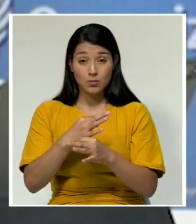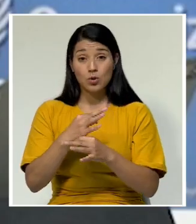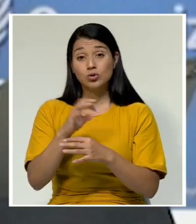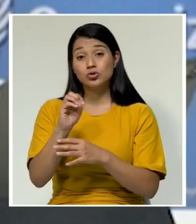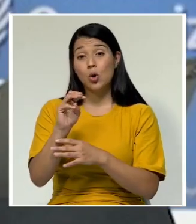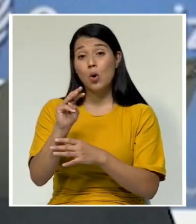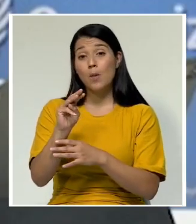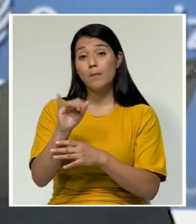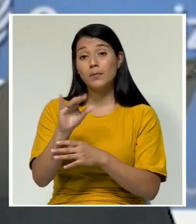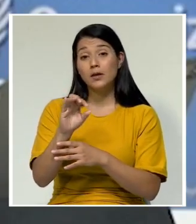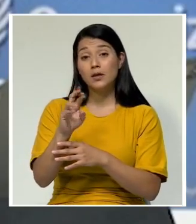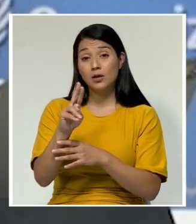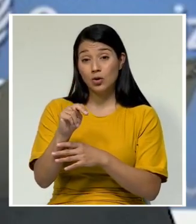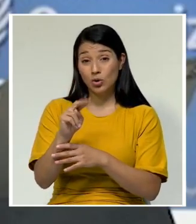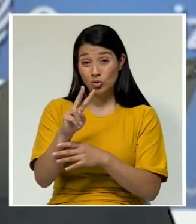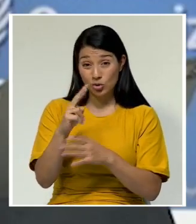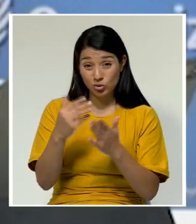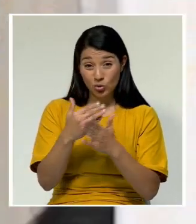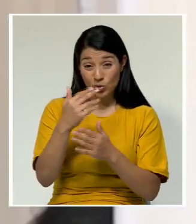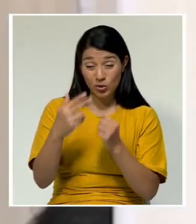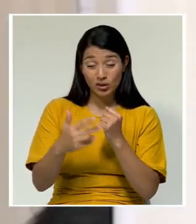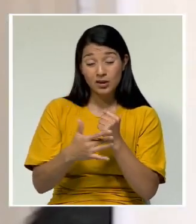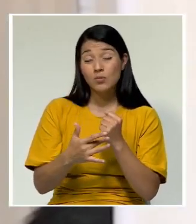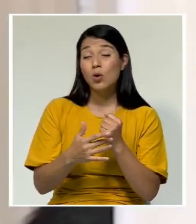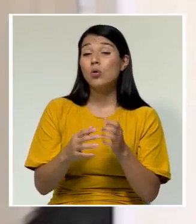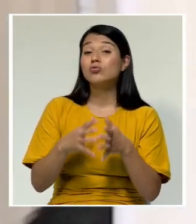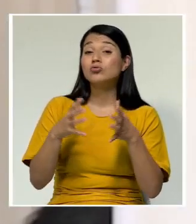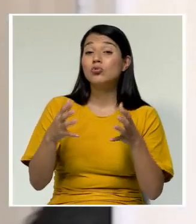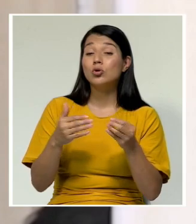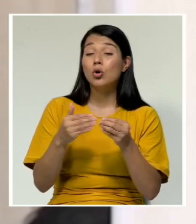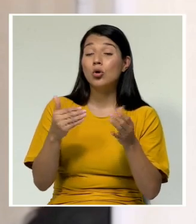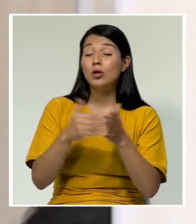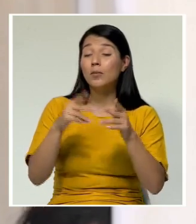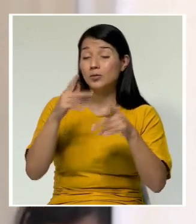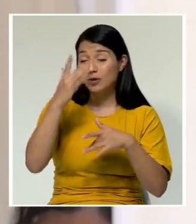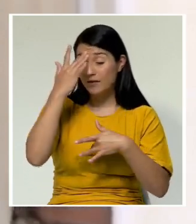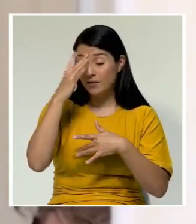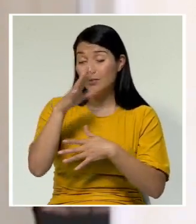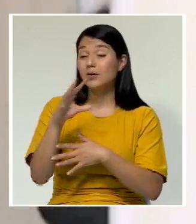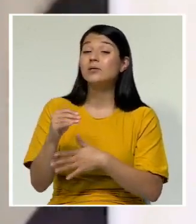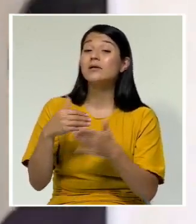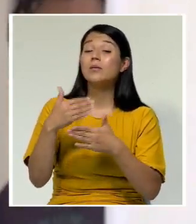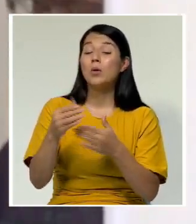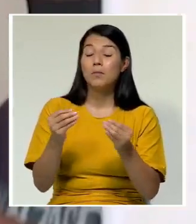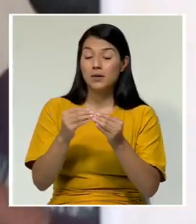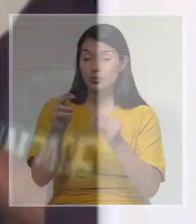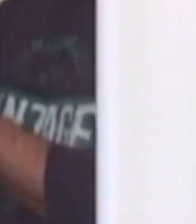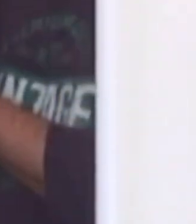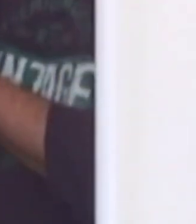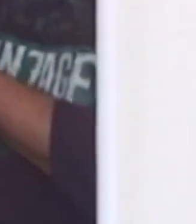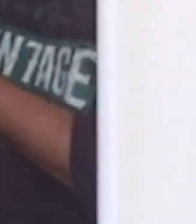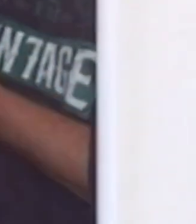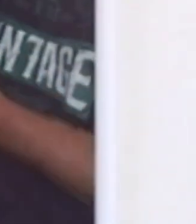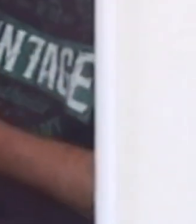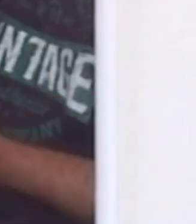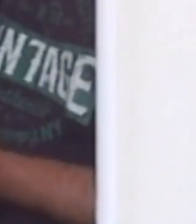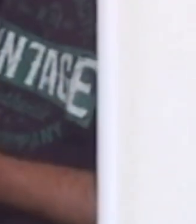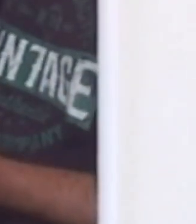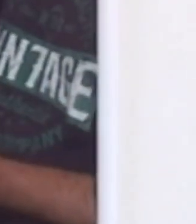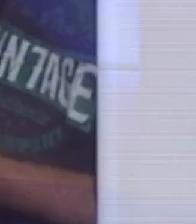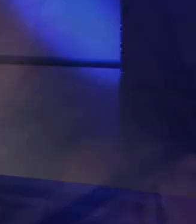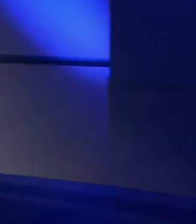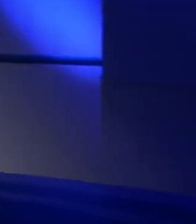de la ruta San José-San Ramón. Lo que se ha hecho acá y en otros puntos, lo que ha